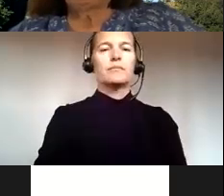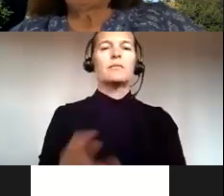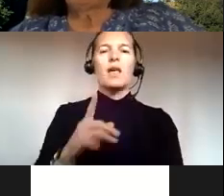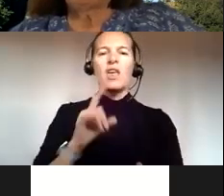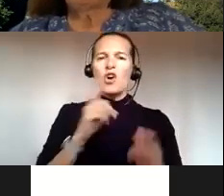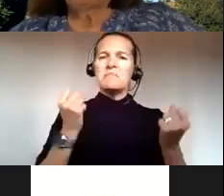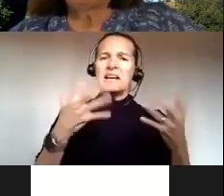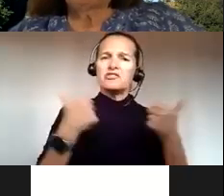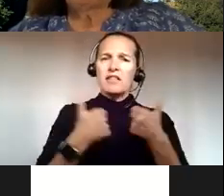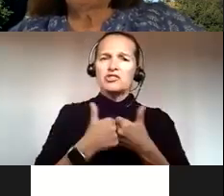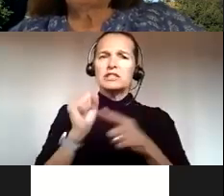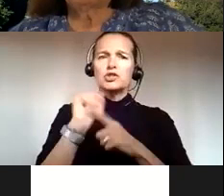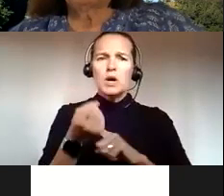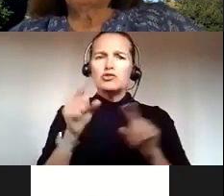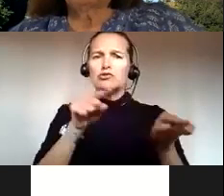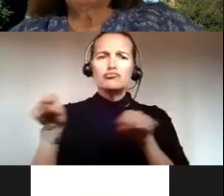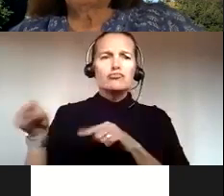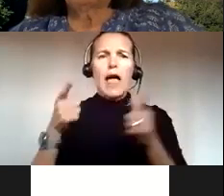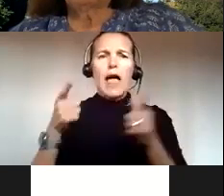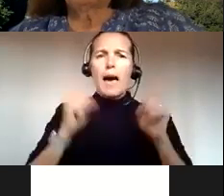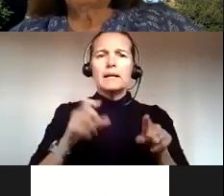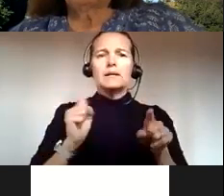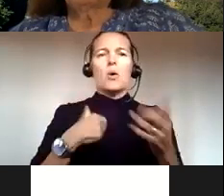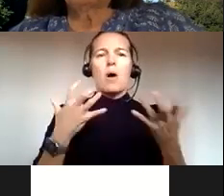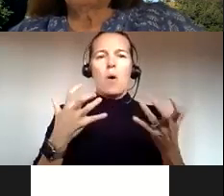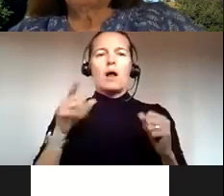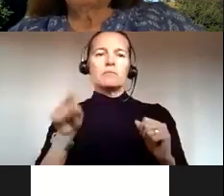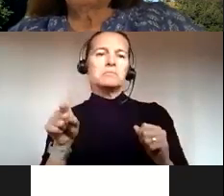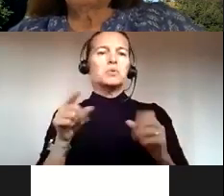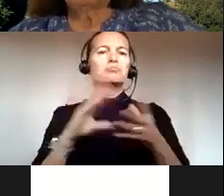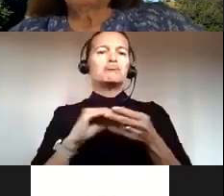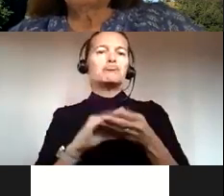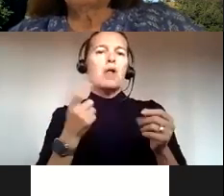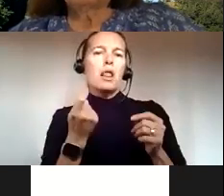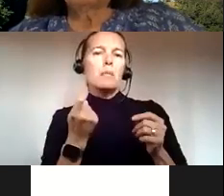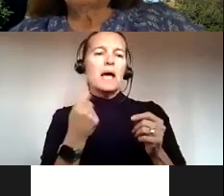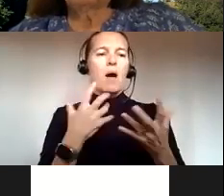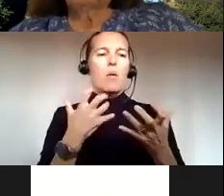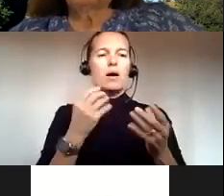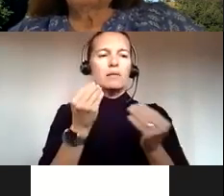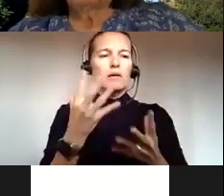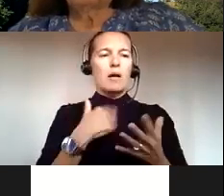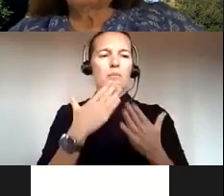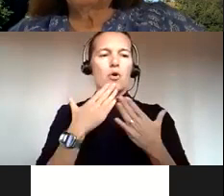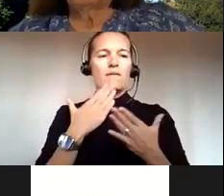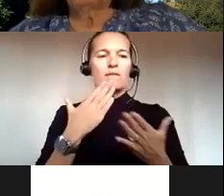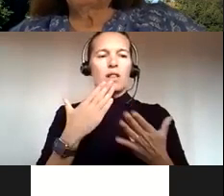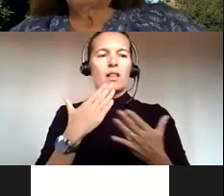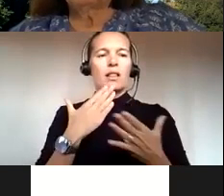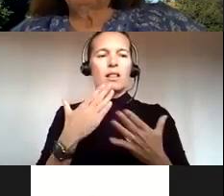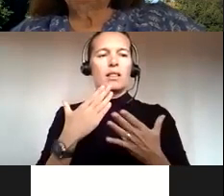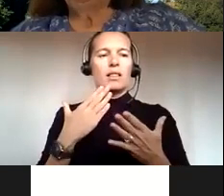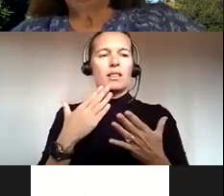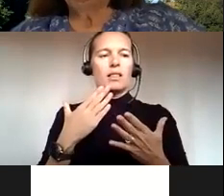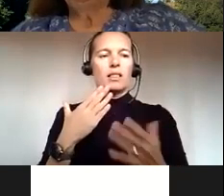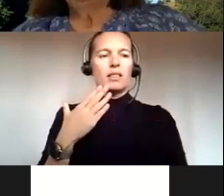que está ayudando en estas situaciones tan difíciles en la actualidad, y sé que luego va a poder presentar también, y quiero